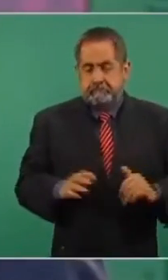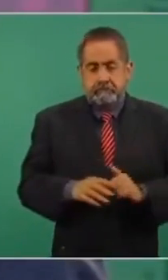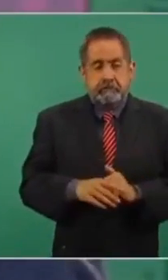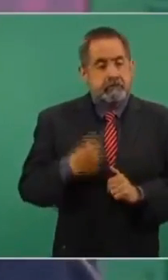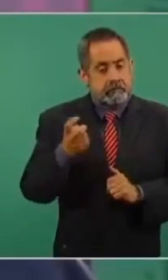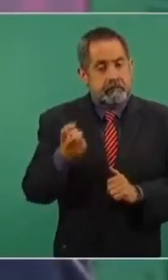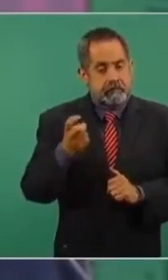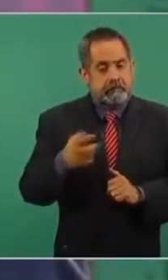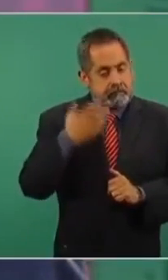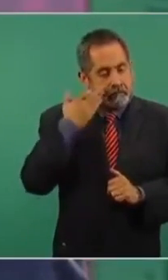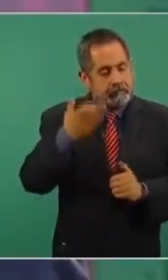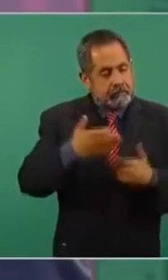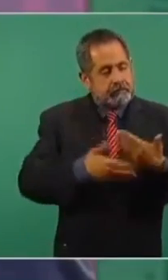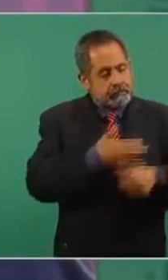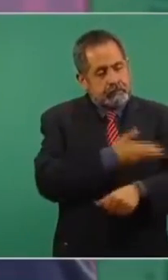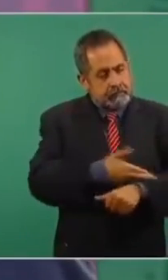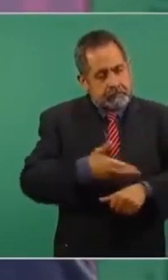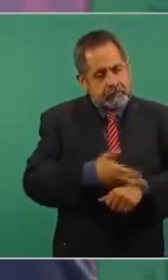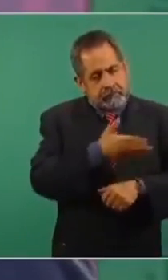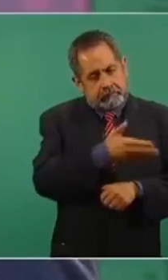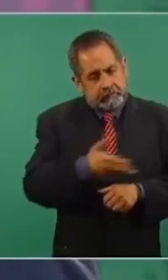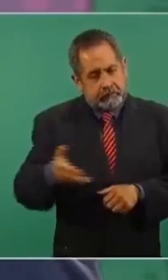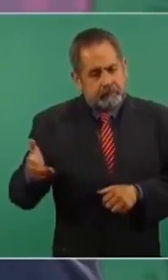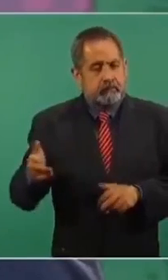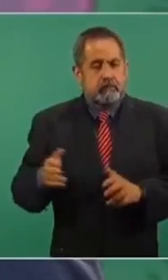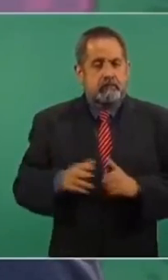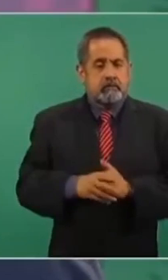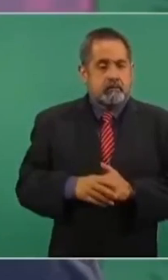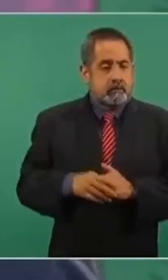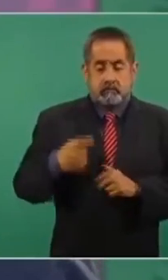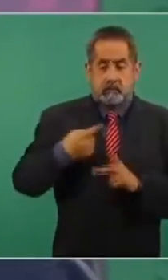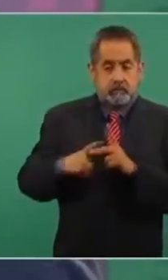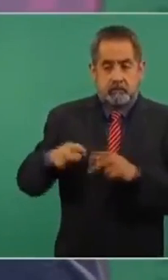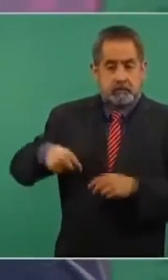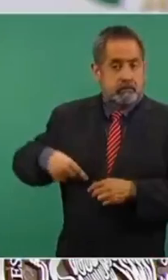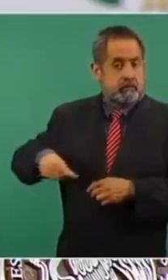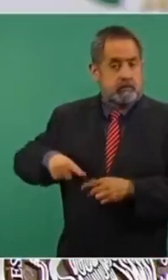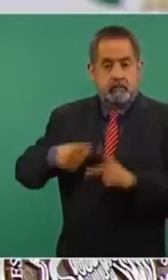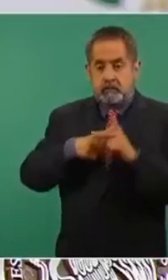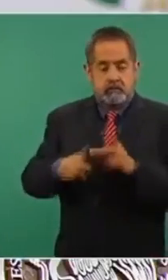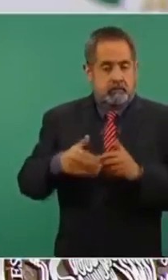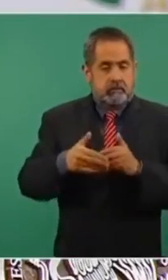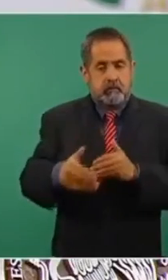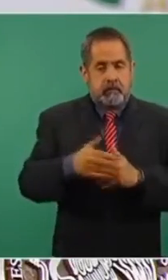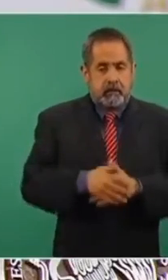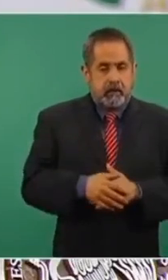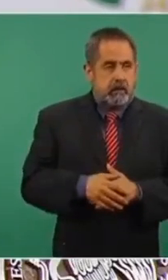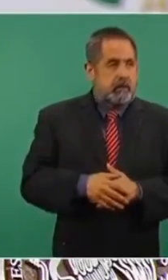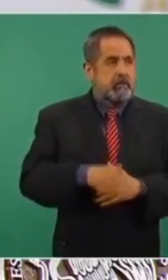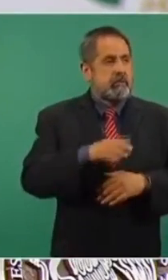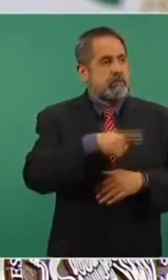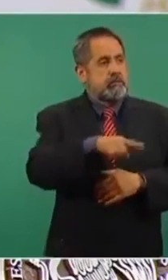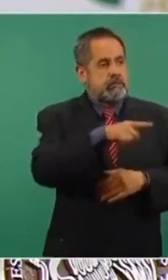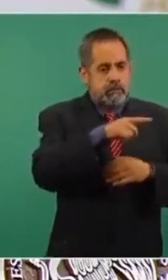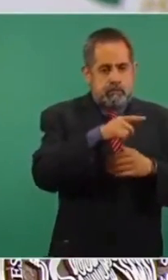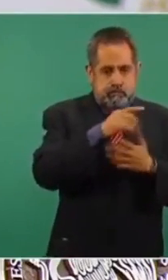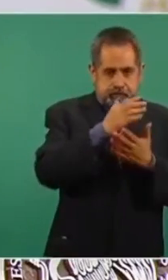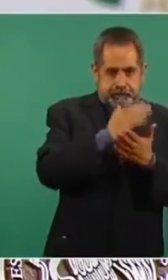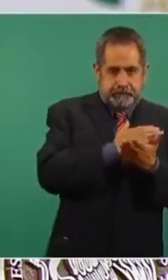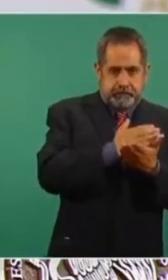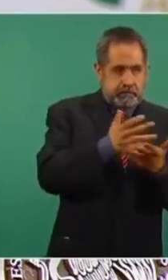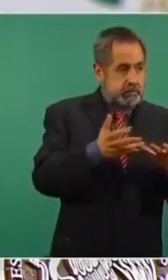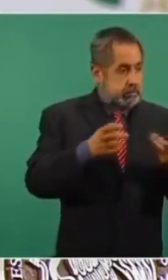proceso que se ha venido dando desde que llegamos al gobierno. Ahora hay menos